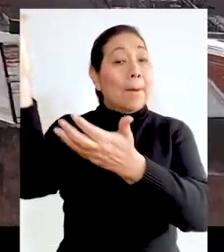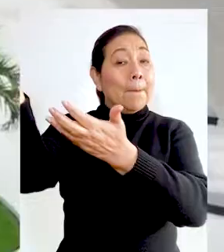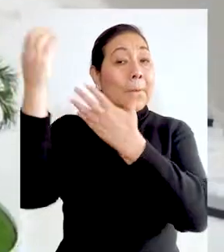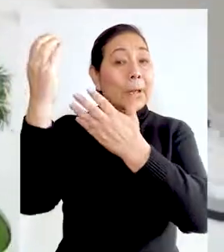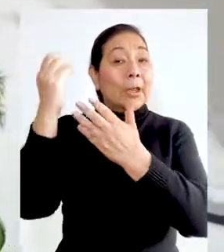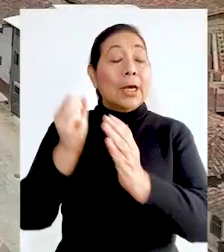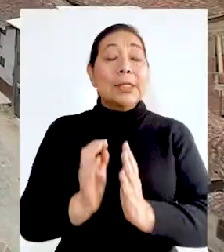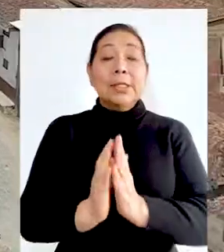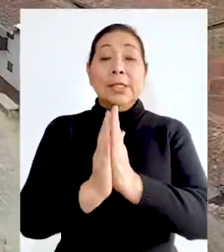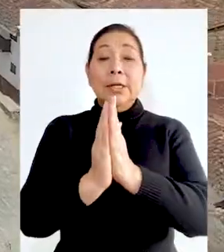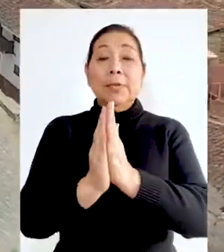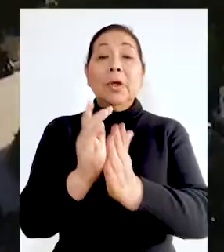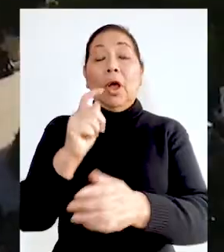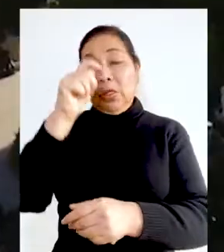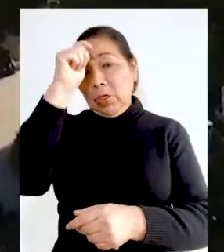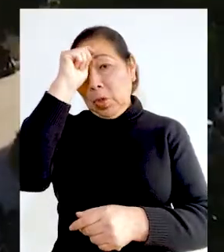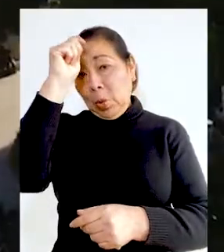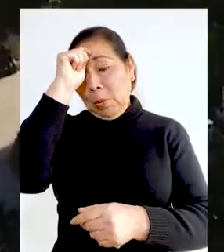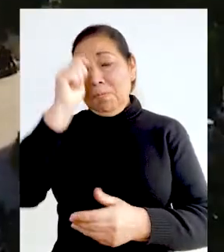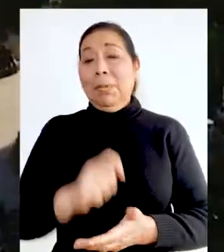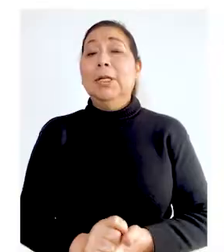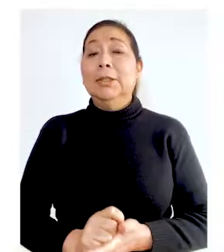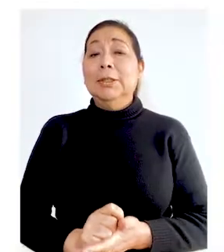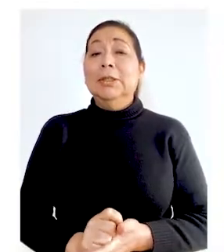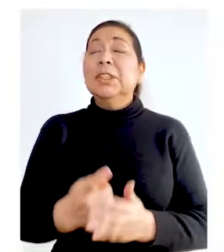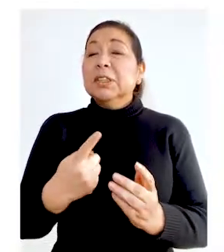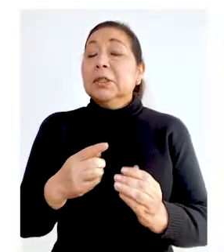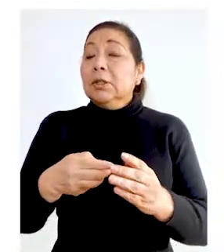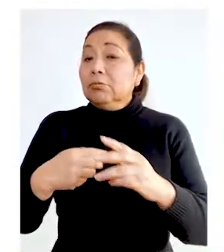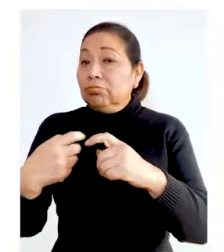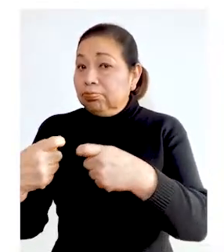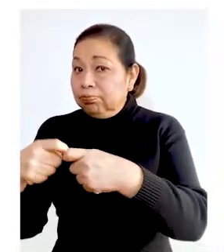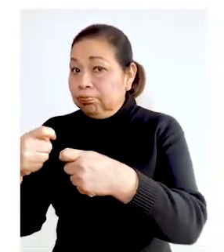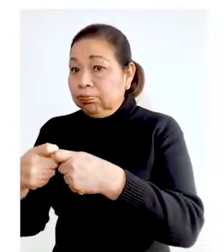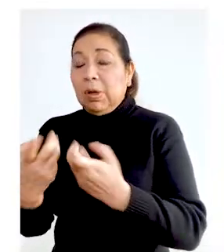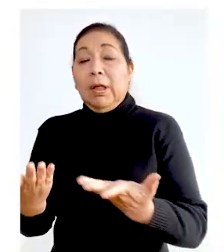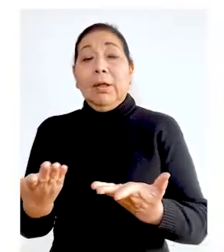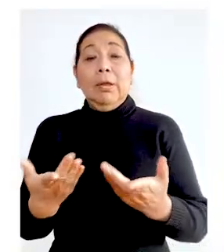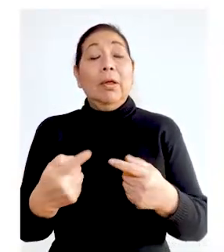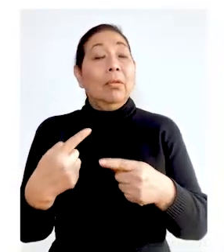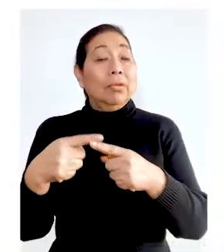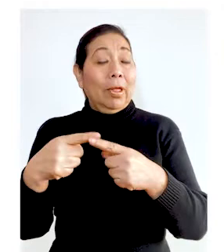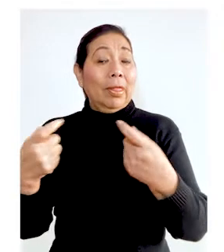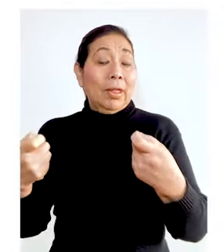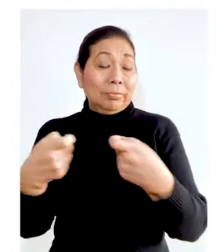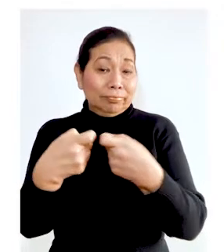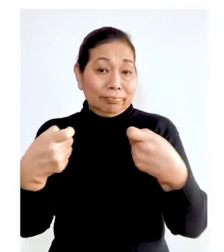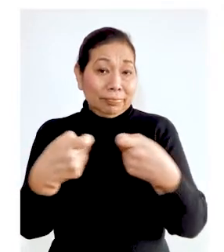Loreto, Piura, Santa y Tumbes. Las audiencias se transmitieron a